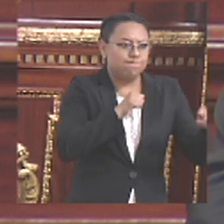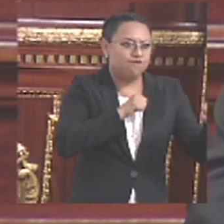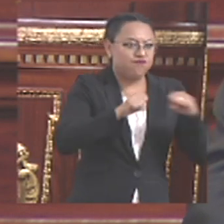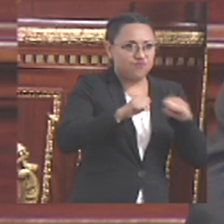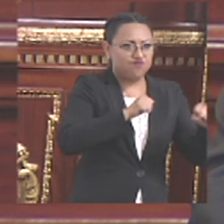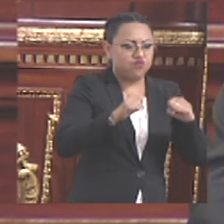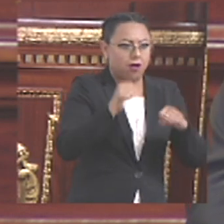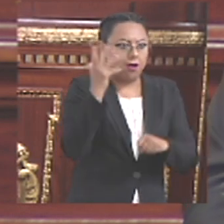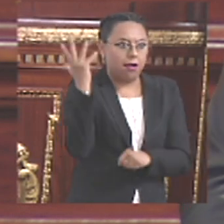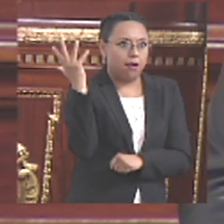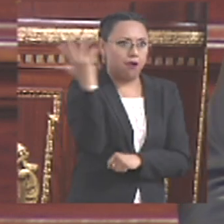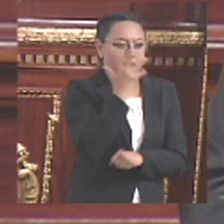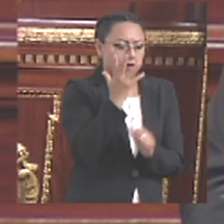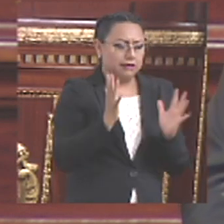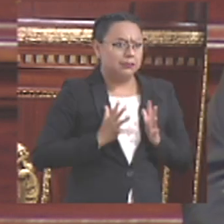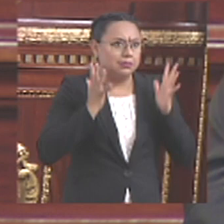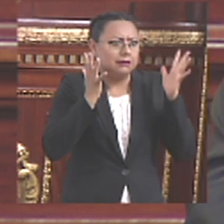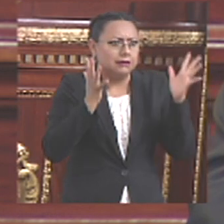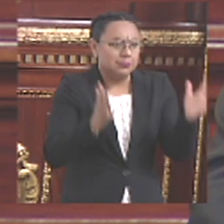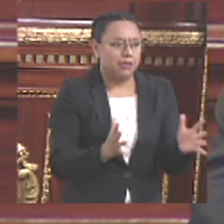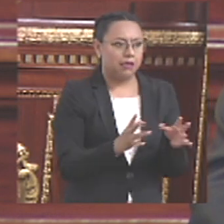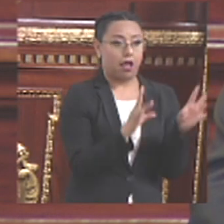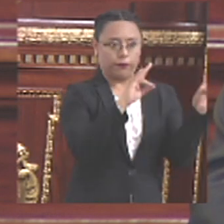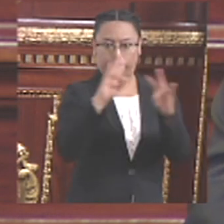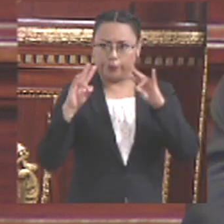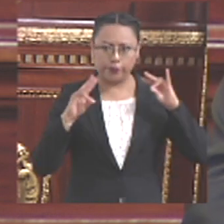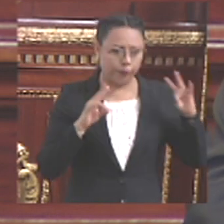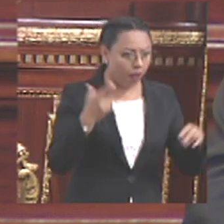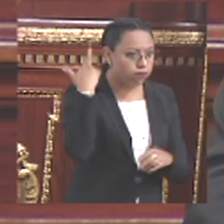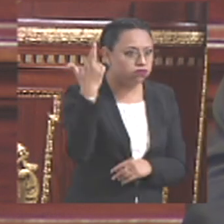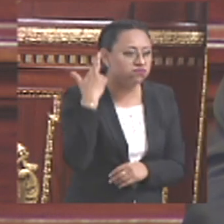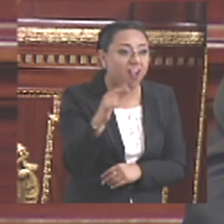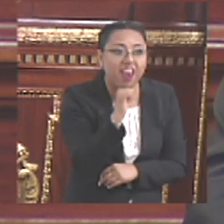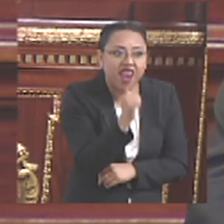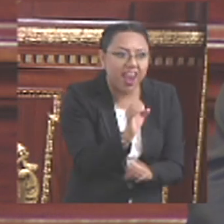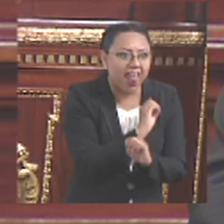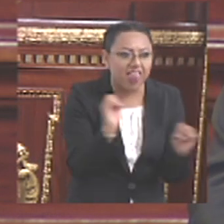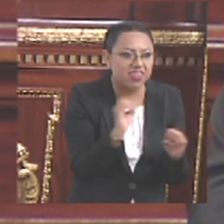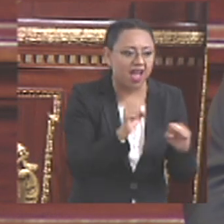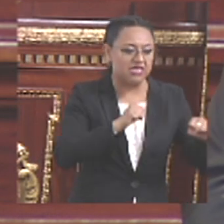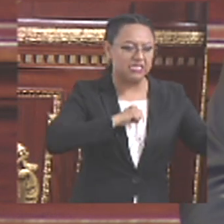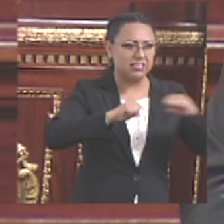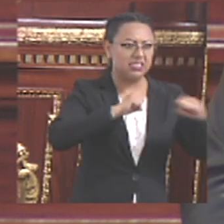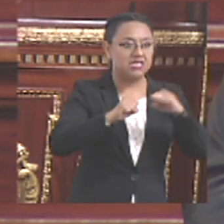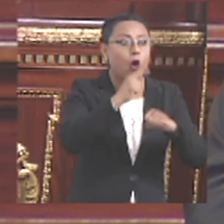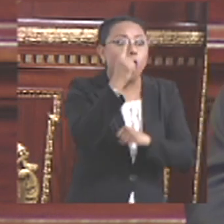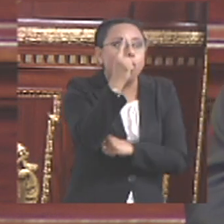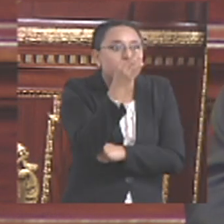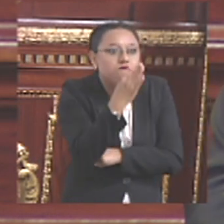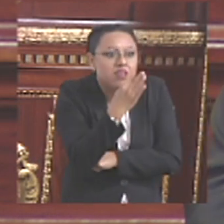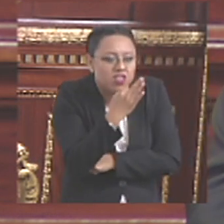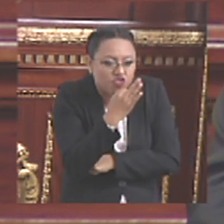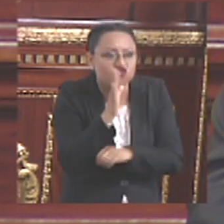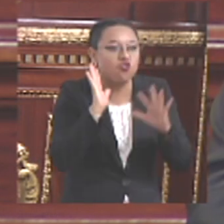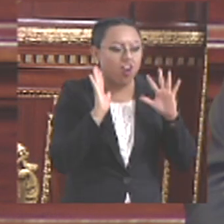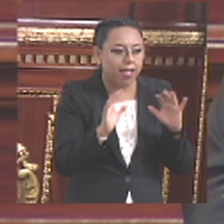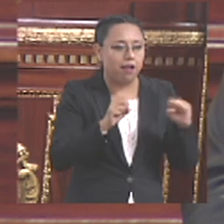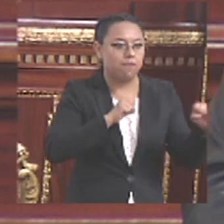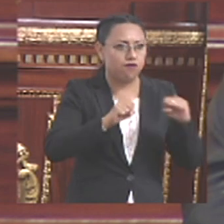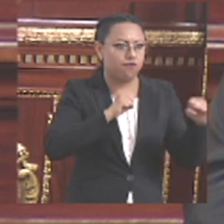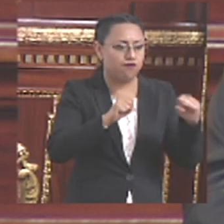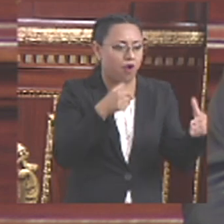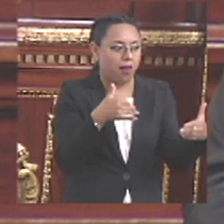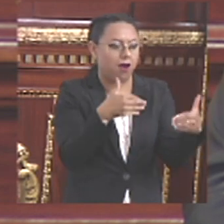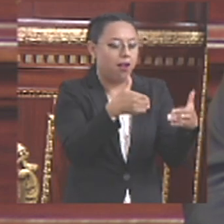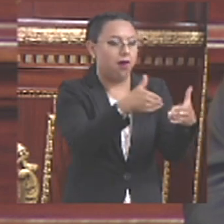sorprendió. Las alertas sísmicas no sonaron hasta que el sismo tenía 1 minuto de estar en desarrollo.